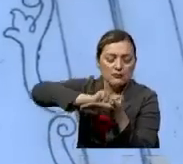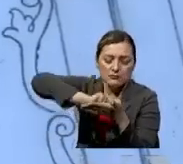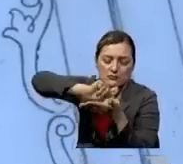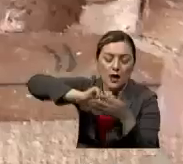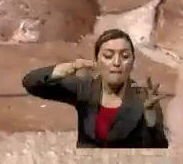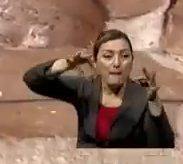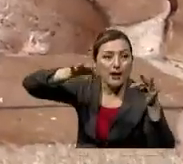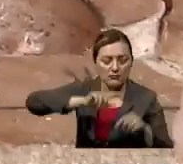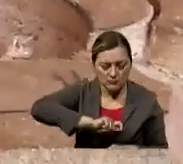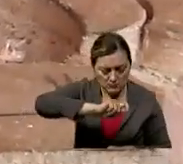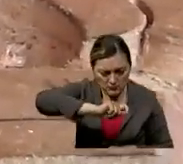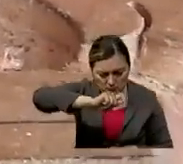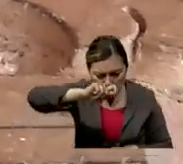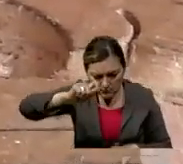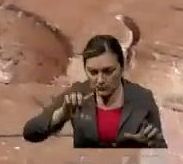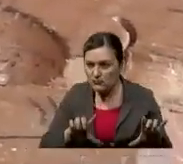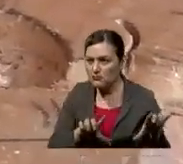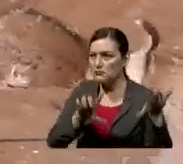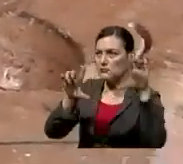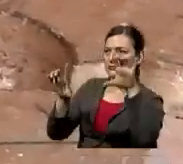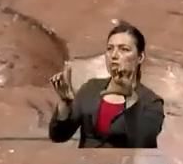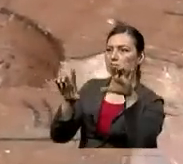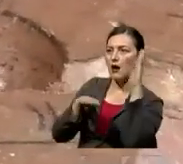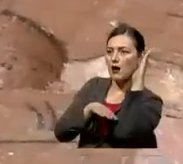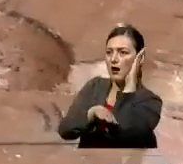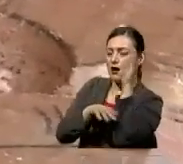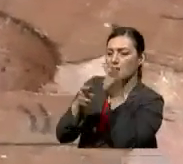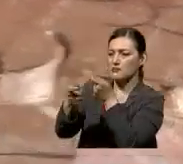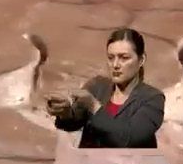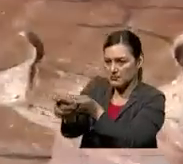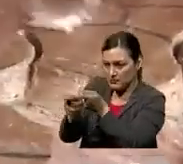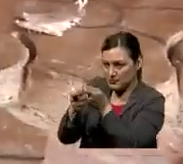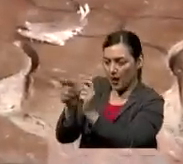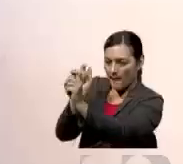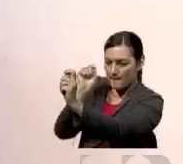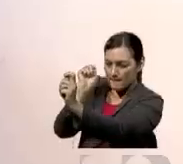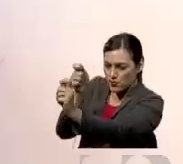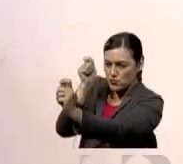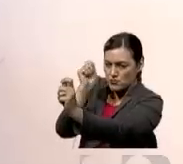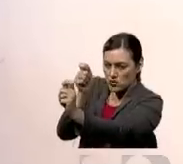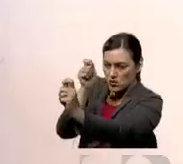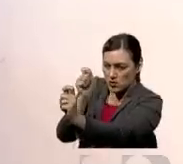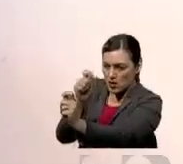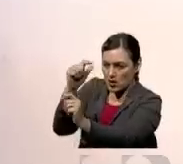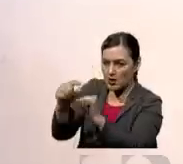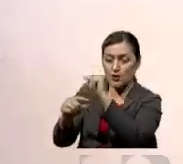los trazos se trasladan a la madera de cedro y servirán como guía para que Marco vaya rebanando poco a